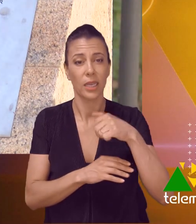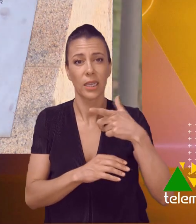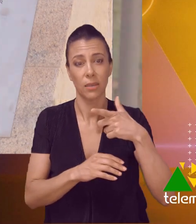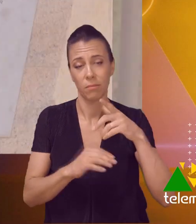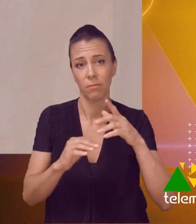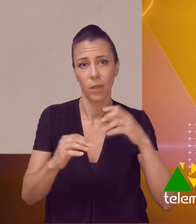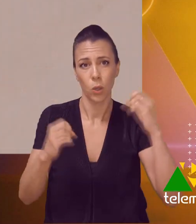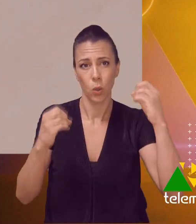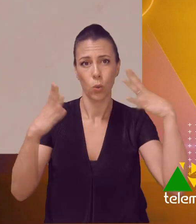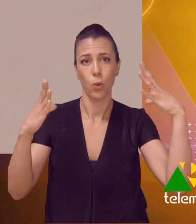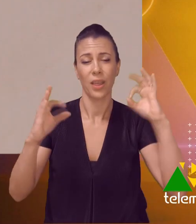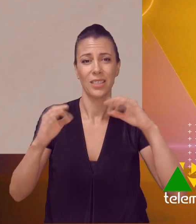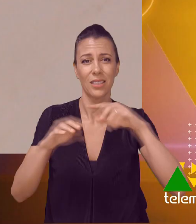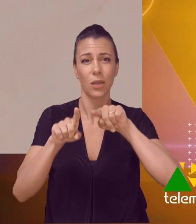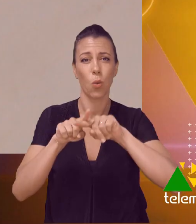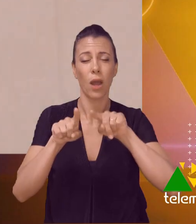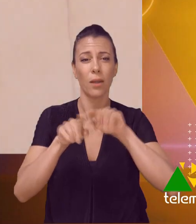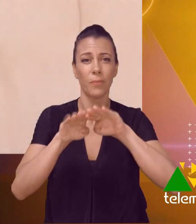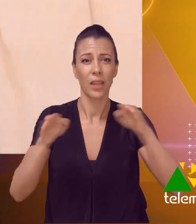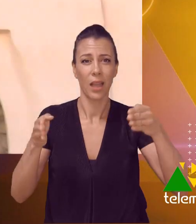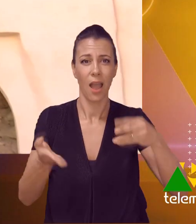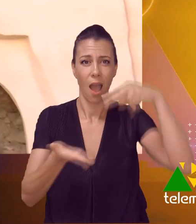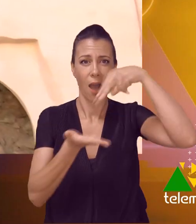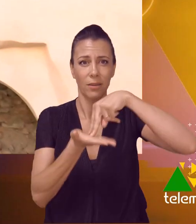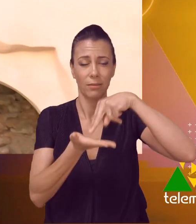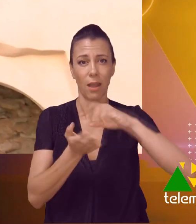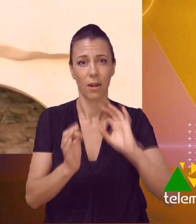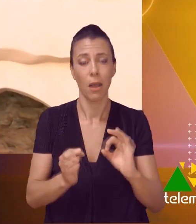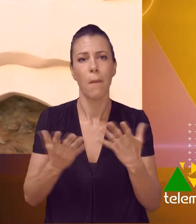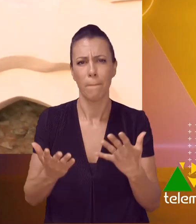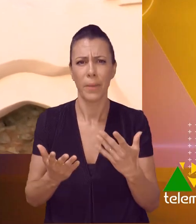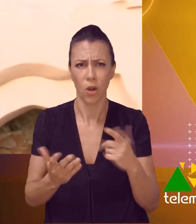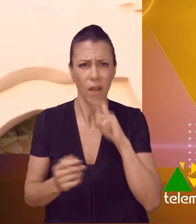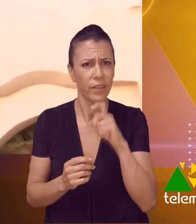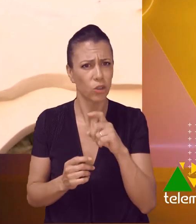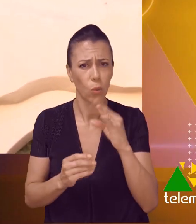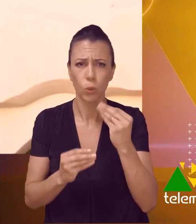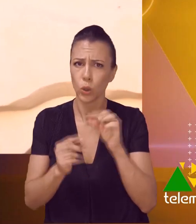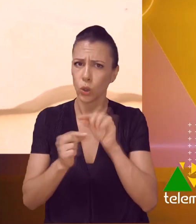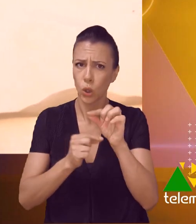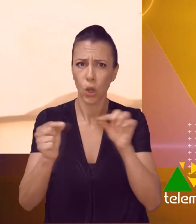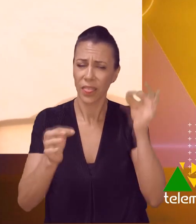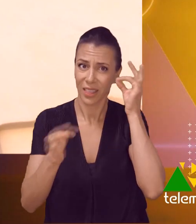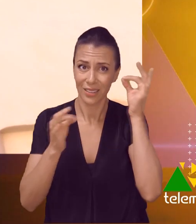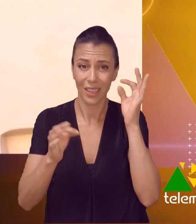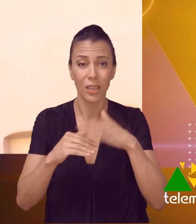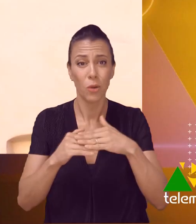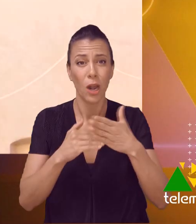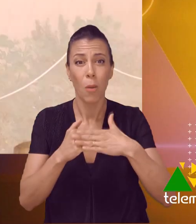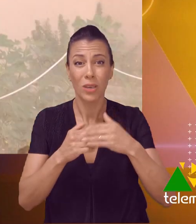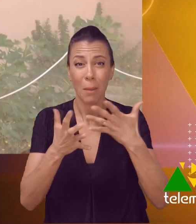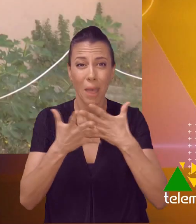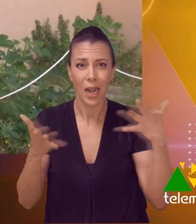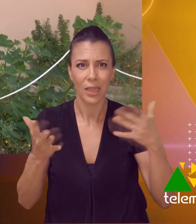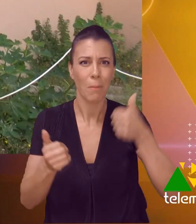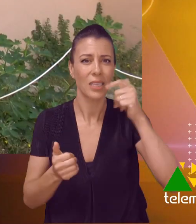iluminara el altar mayor. La puerta es más chica, tiene su sentido, Es decir, una puerta grande siempre es más difícil de